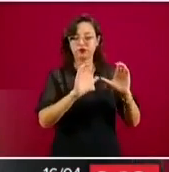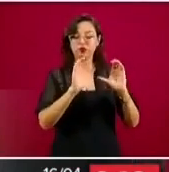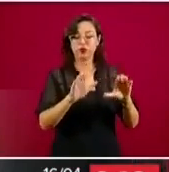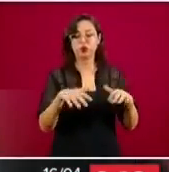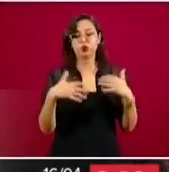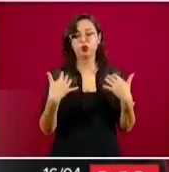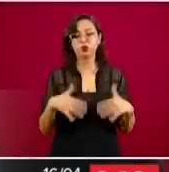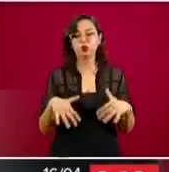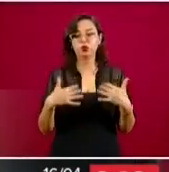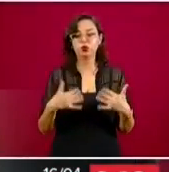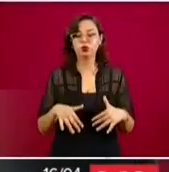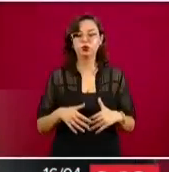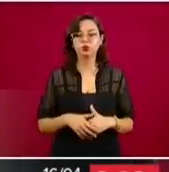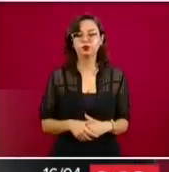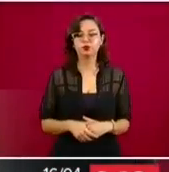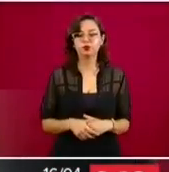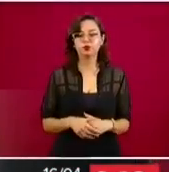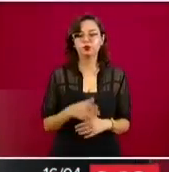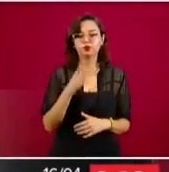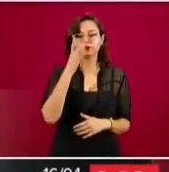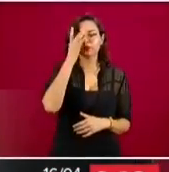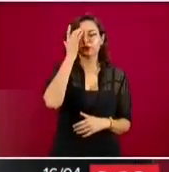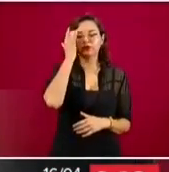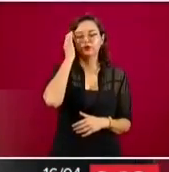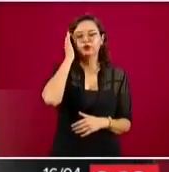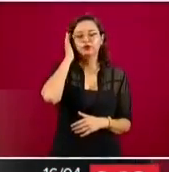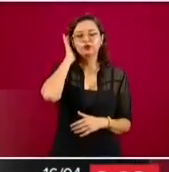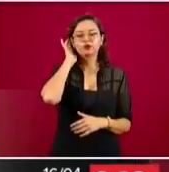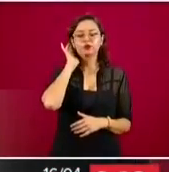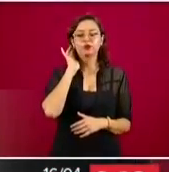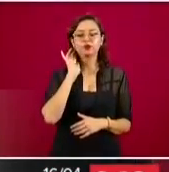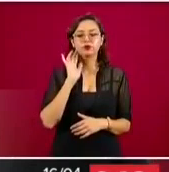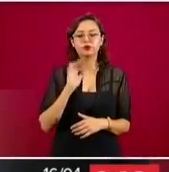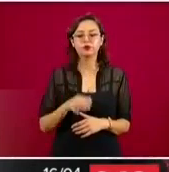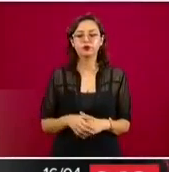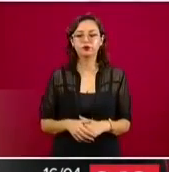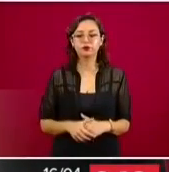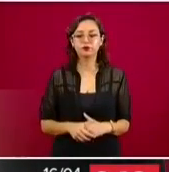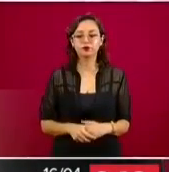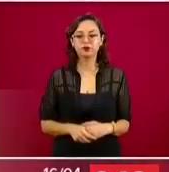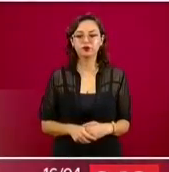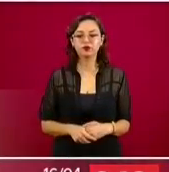Y nos estamos encargando también, eso